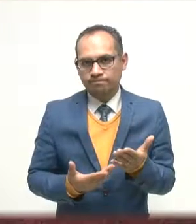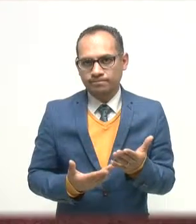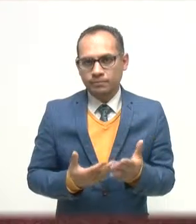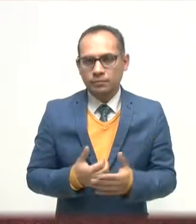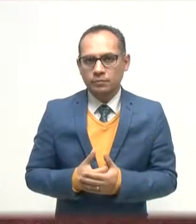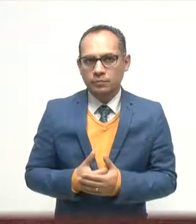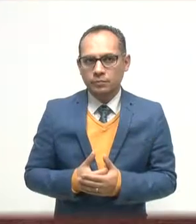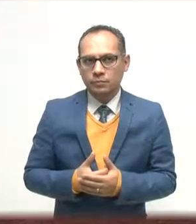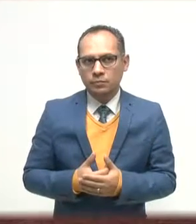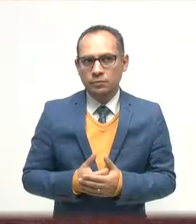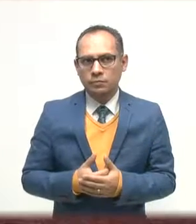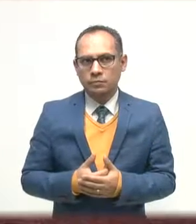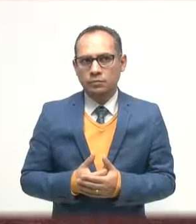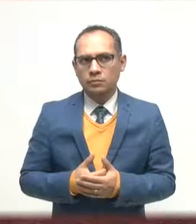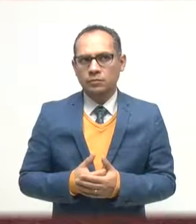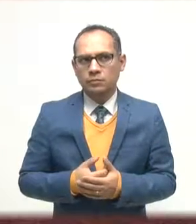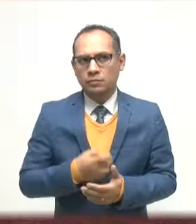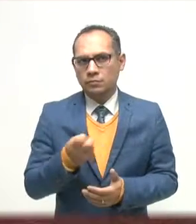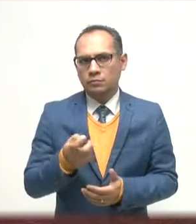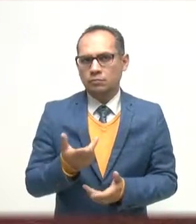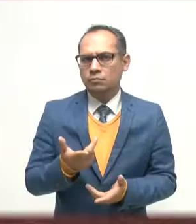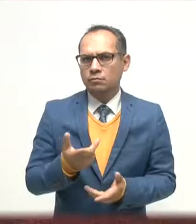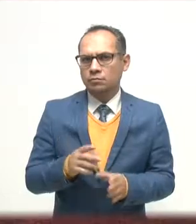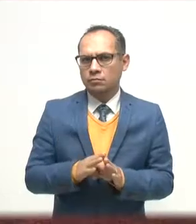brincar señalar